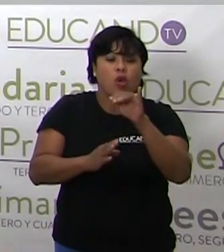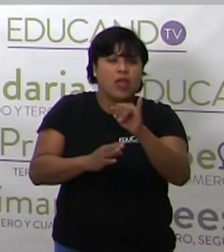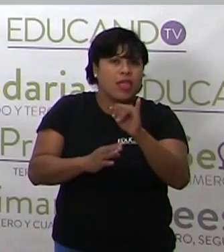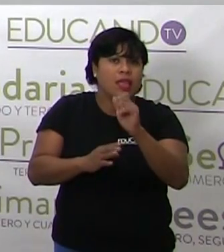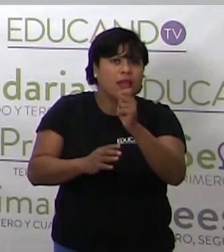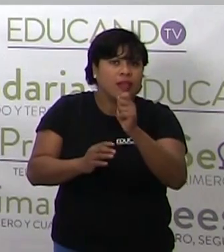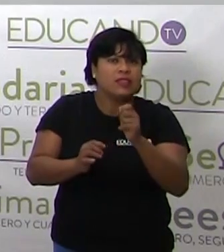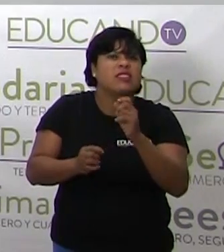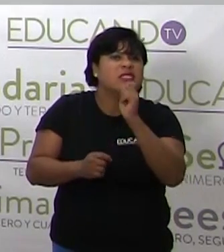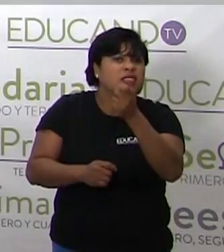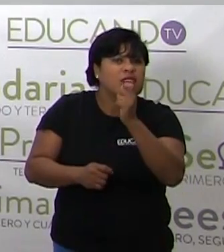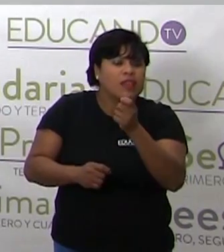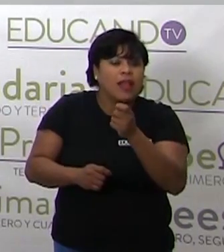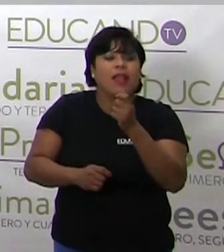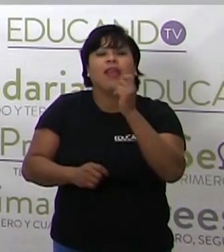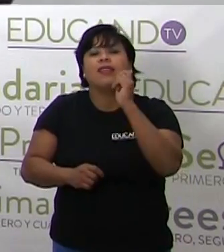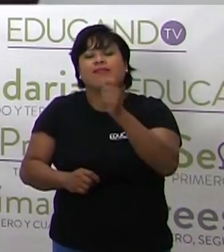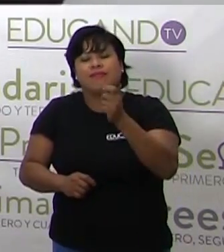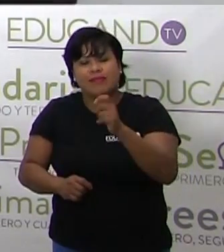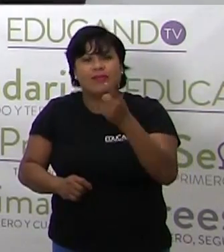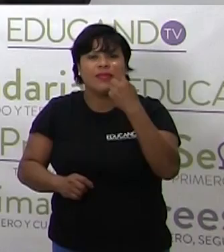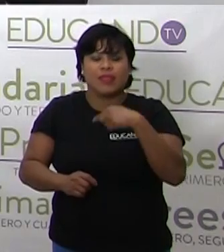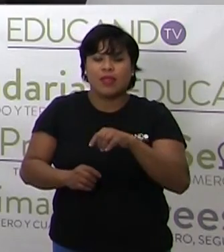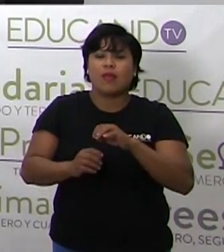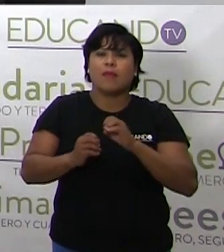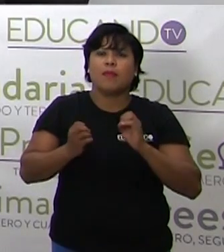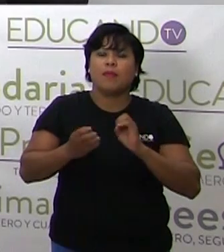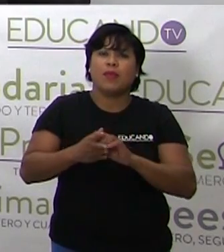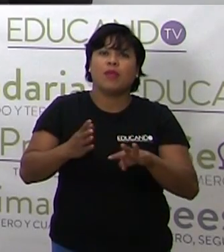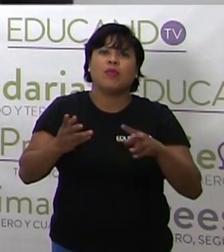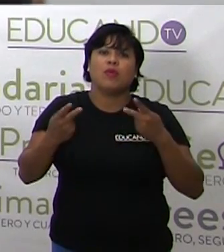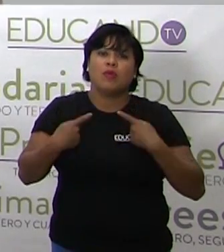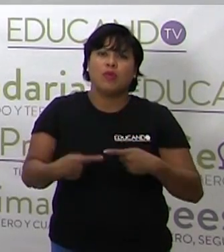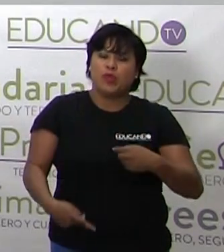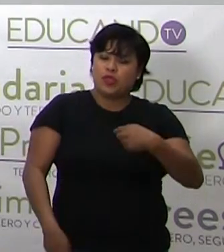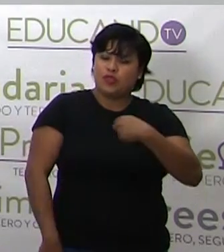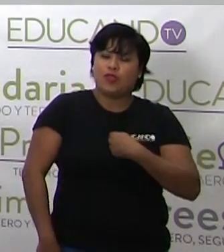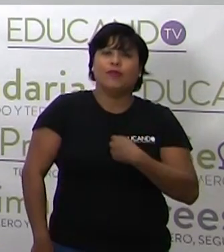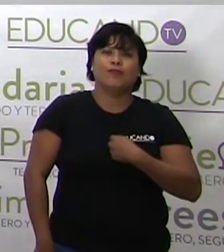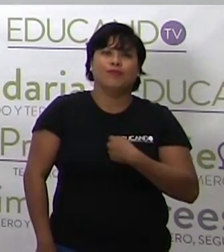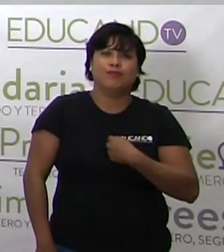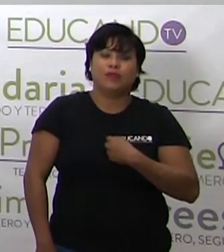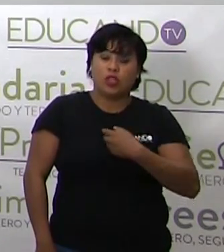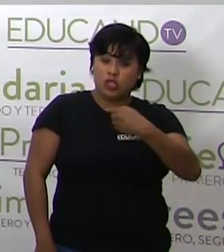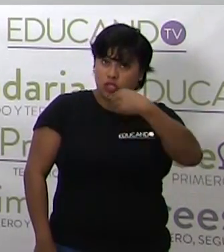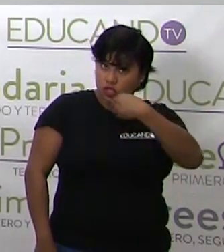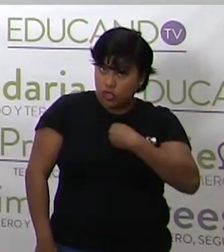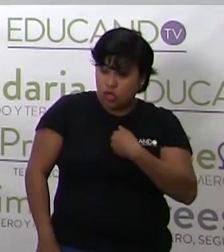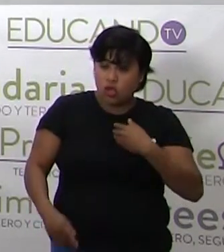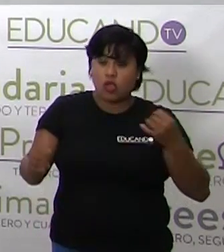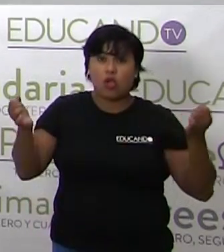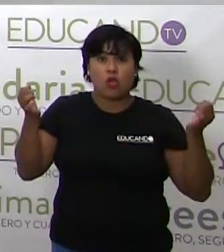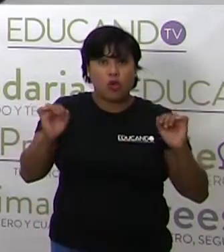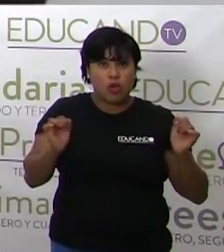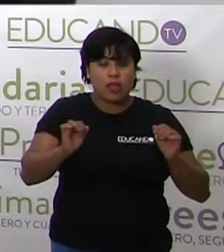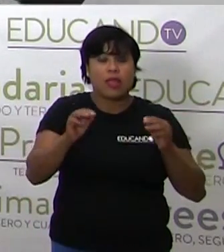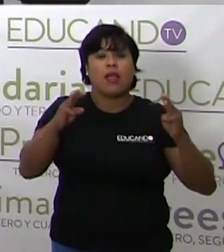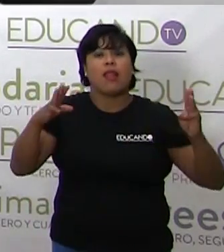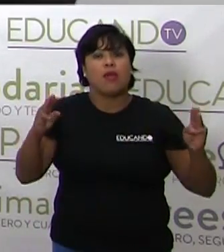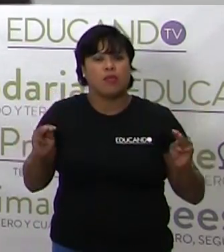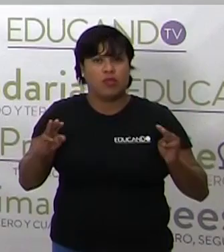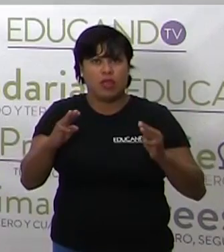montaña. Se refiere a yo. Yo corrí a la